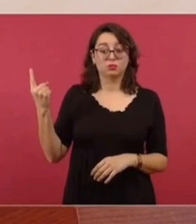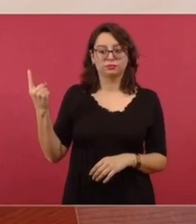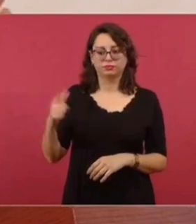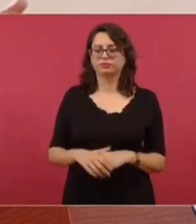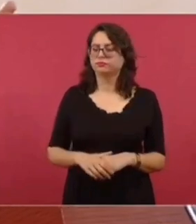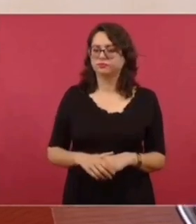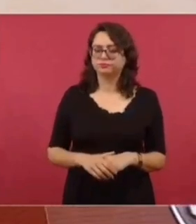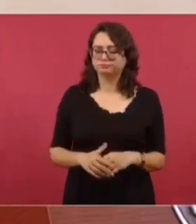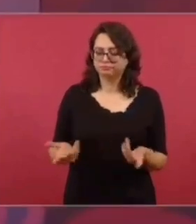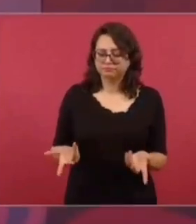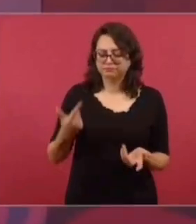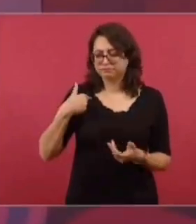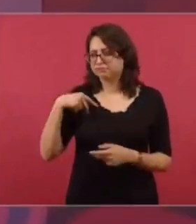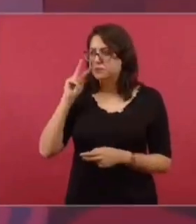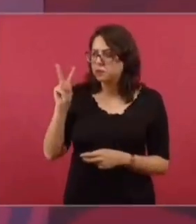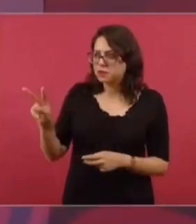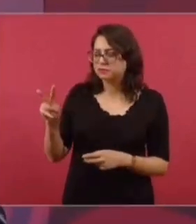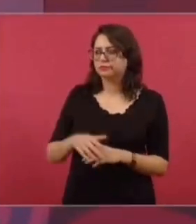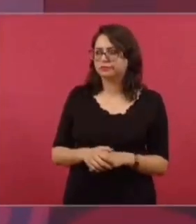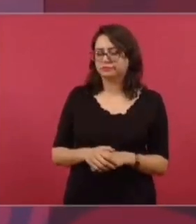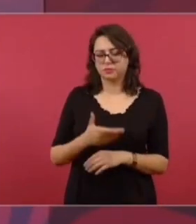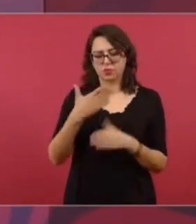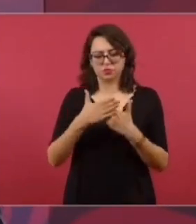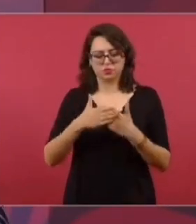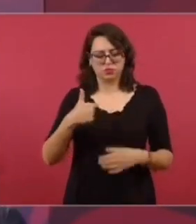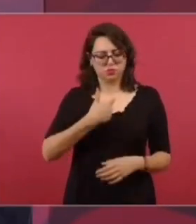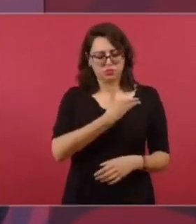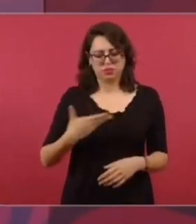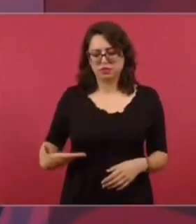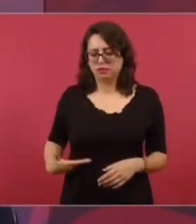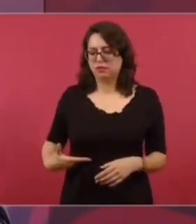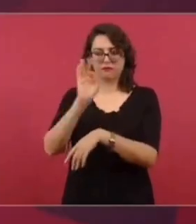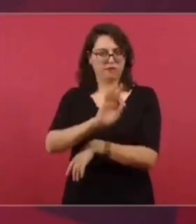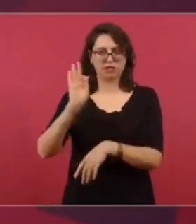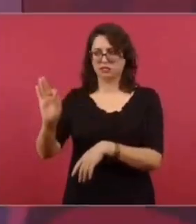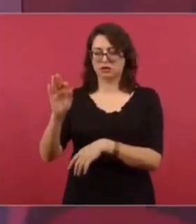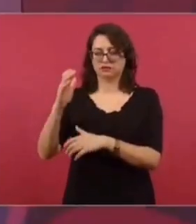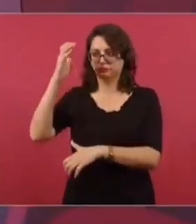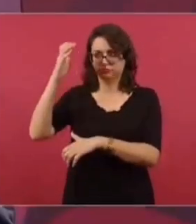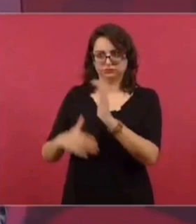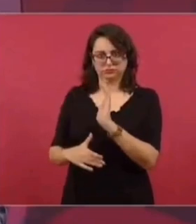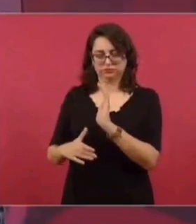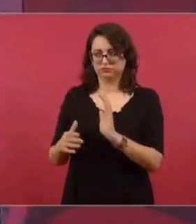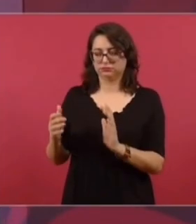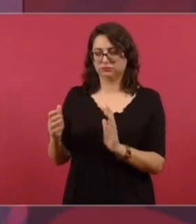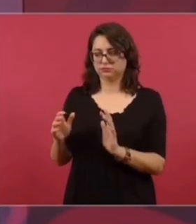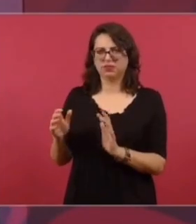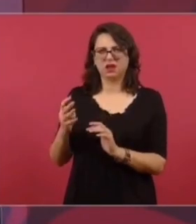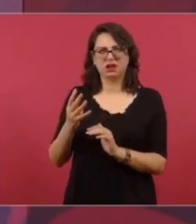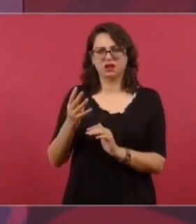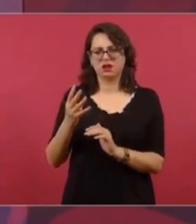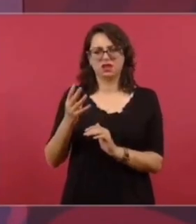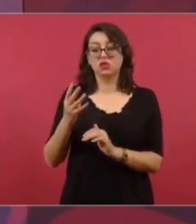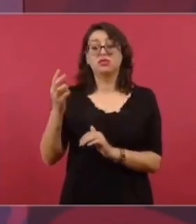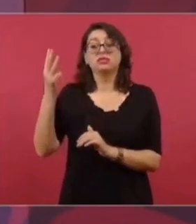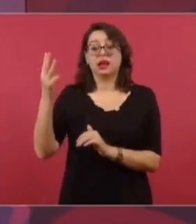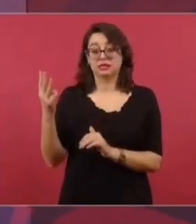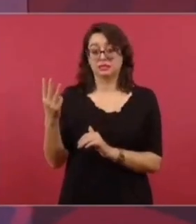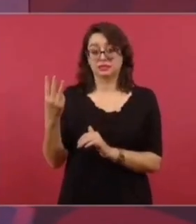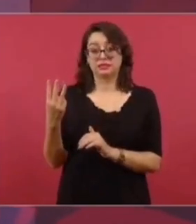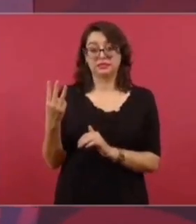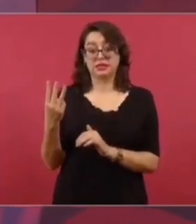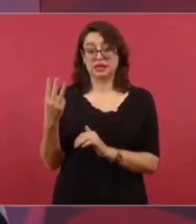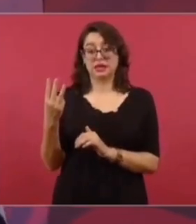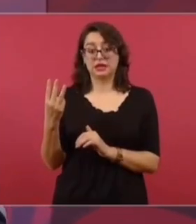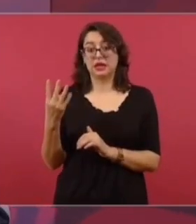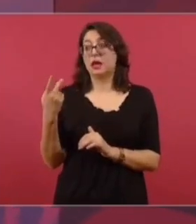las cuentas y me tocaba en el periodo proponer a 4, no, a 3, pero renunció